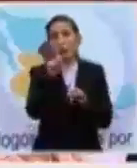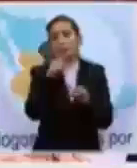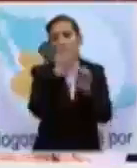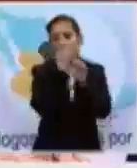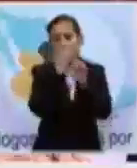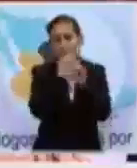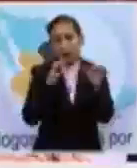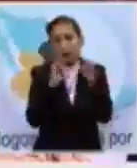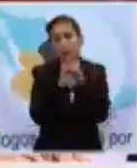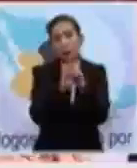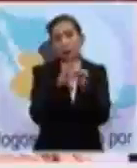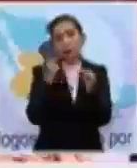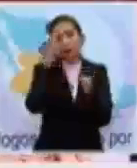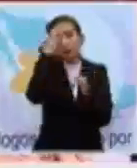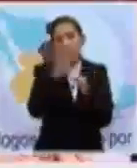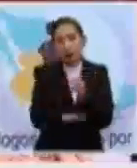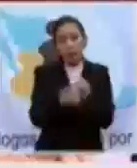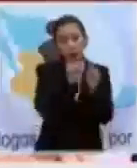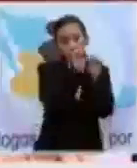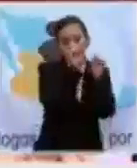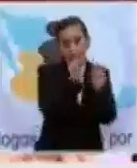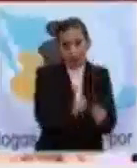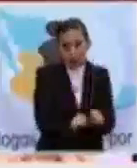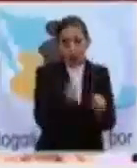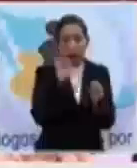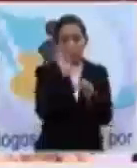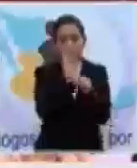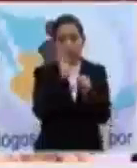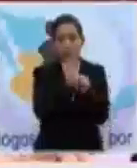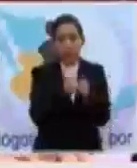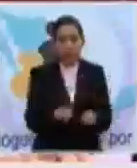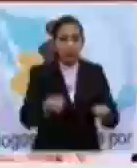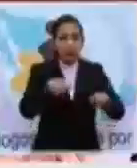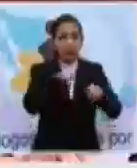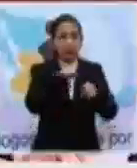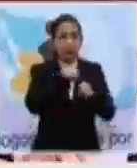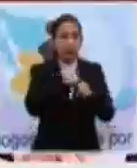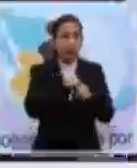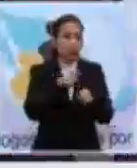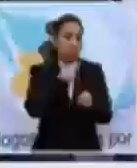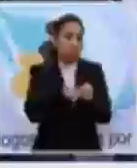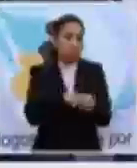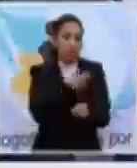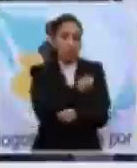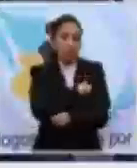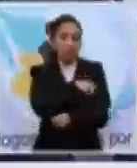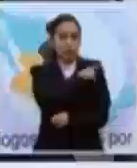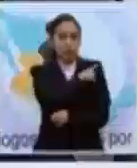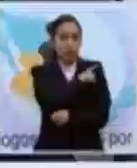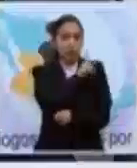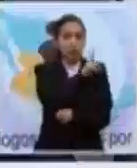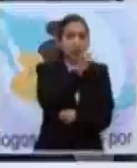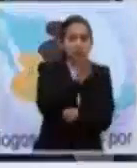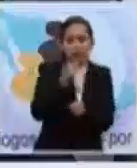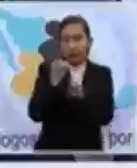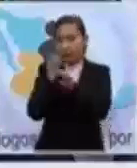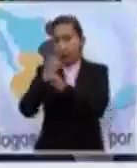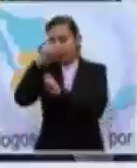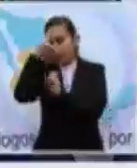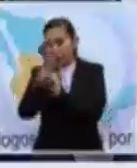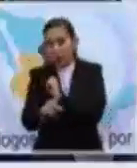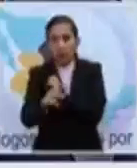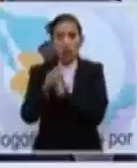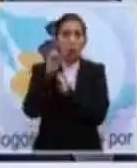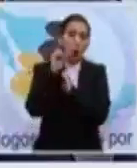estados. Sabemos que un afiliado al sistema Protección Social en Salud, aunque esté afiliado en el Distrito Federal o en el Estado de México,